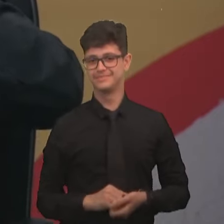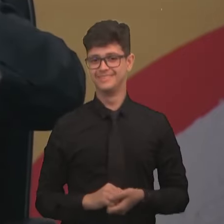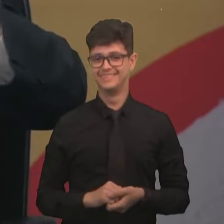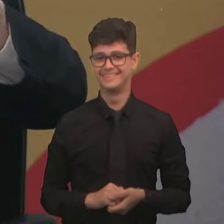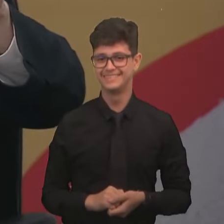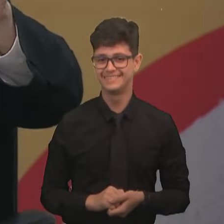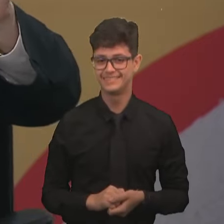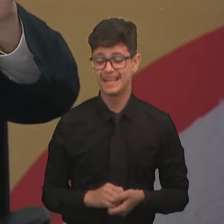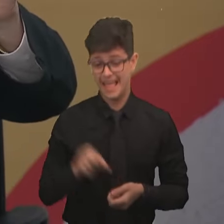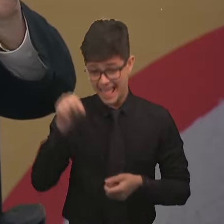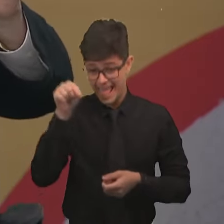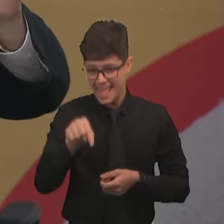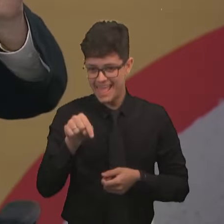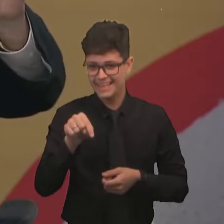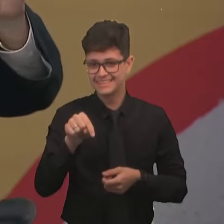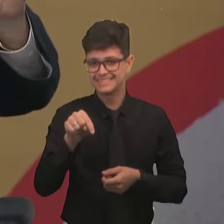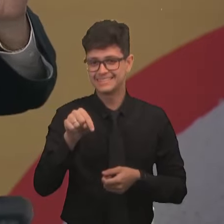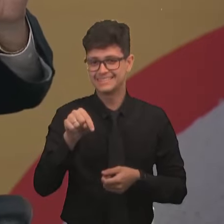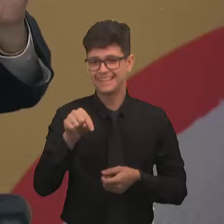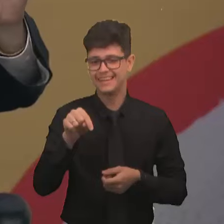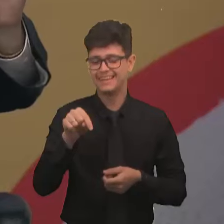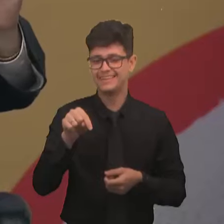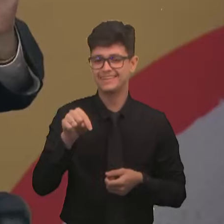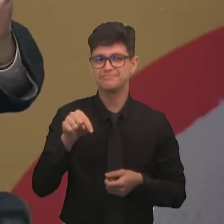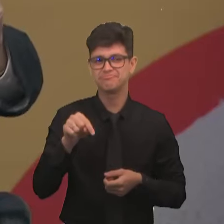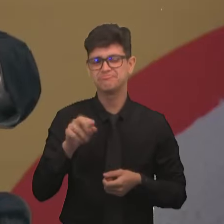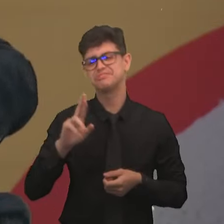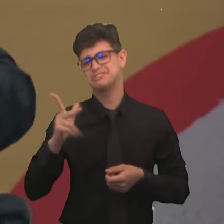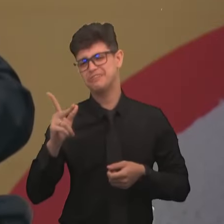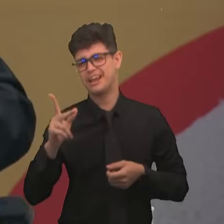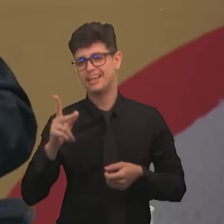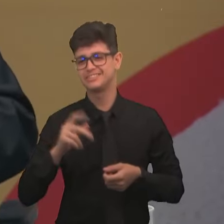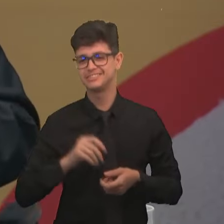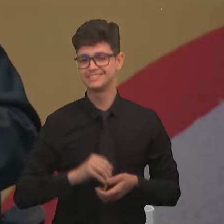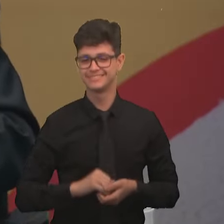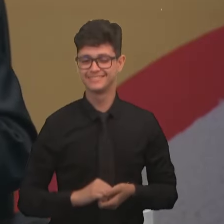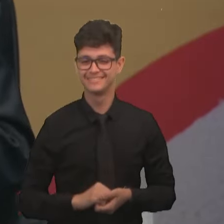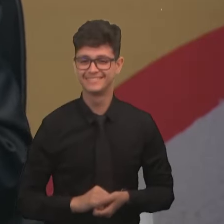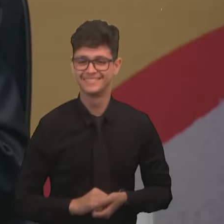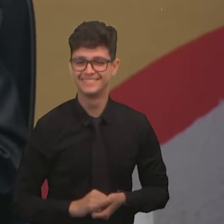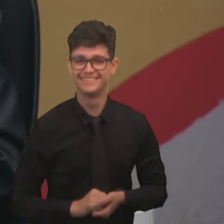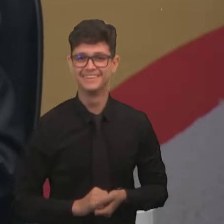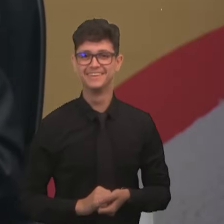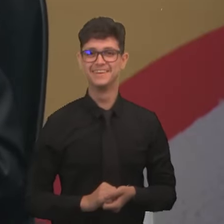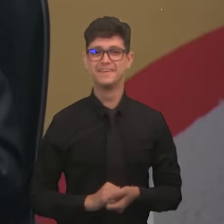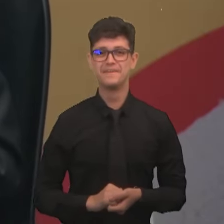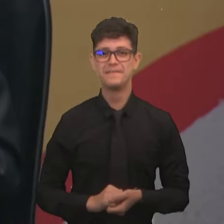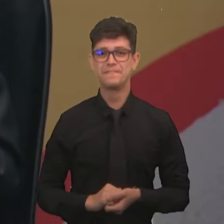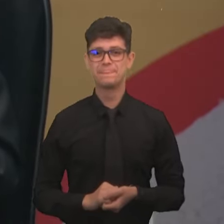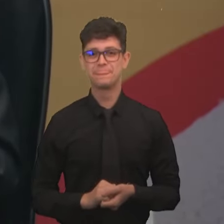Lo dejamos un poco ambiguo, es un andrógino.